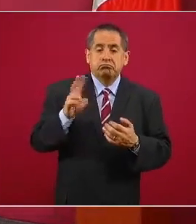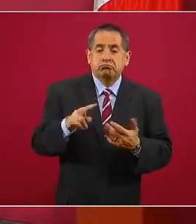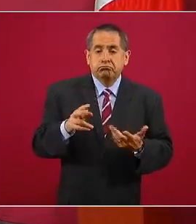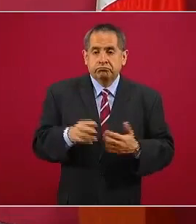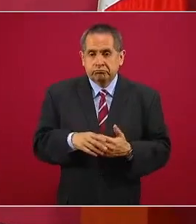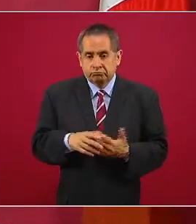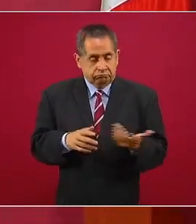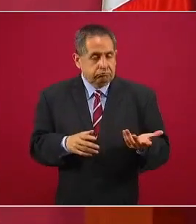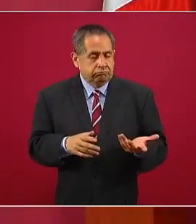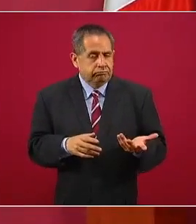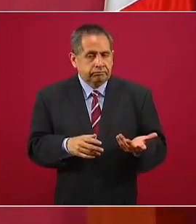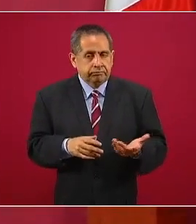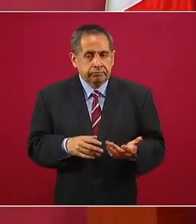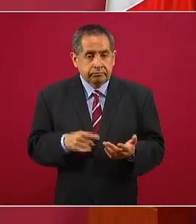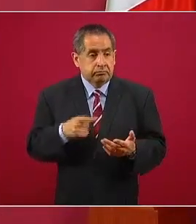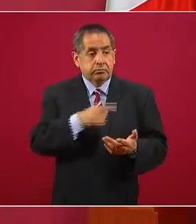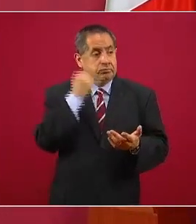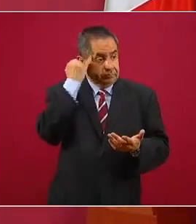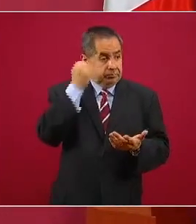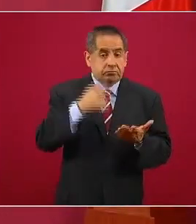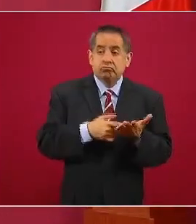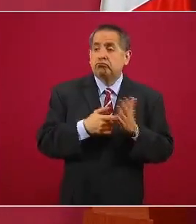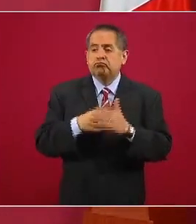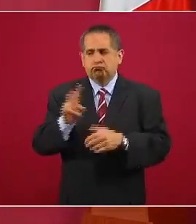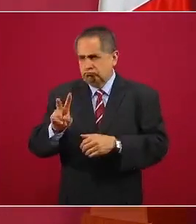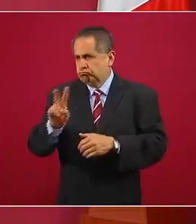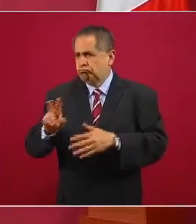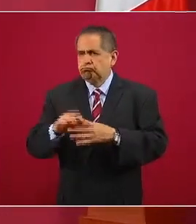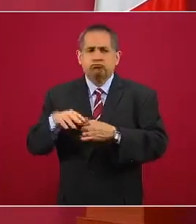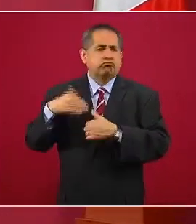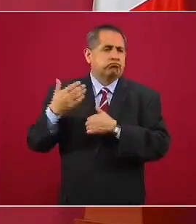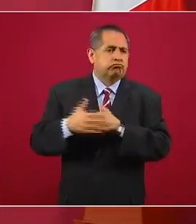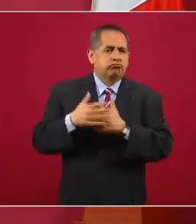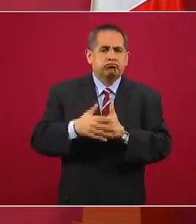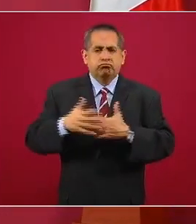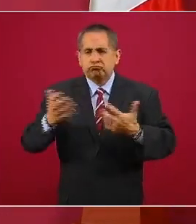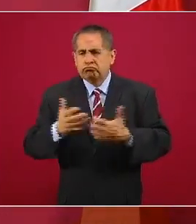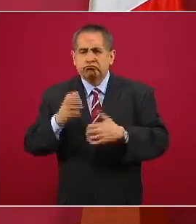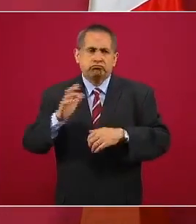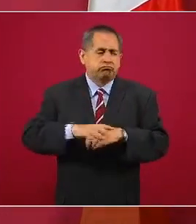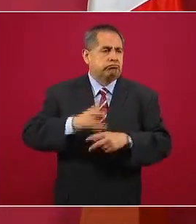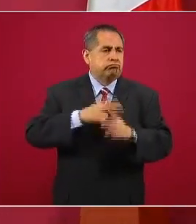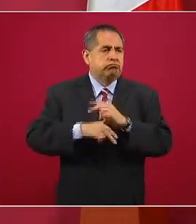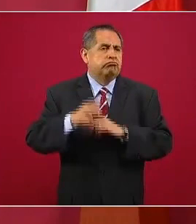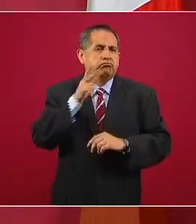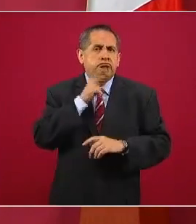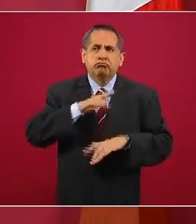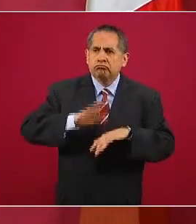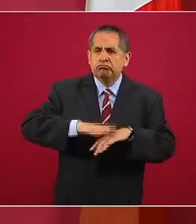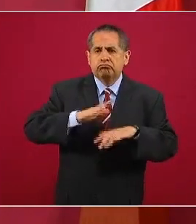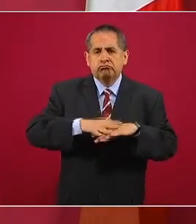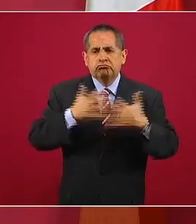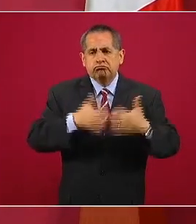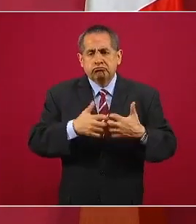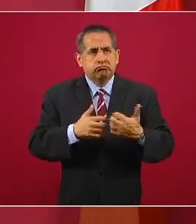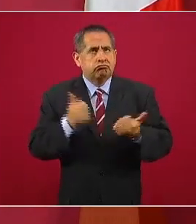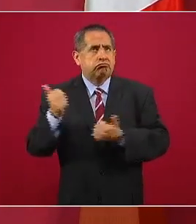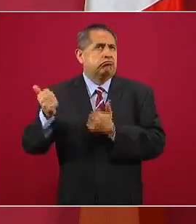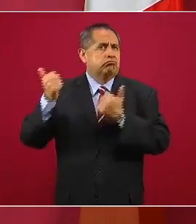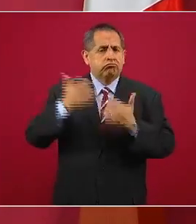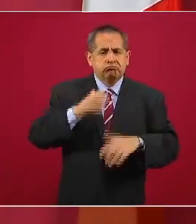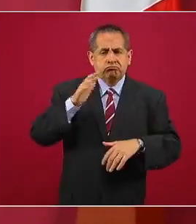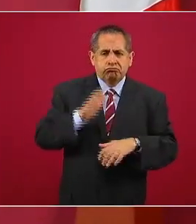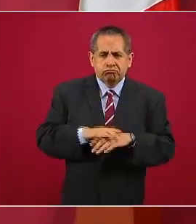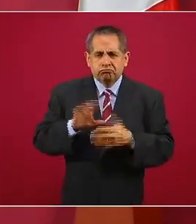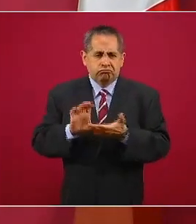o así lo plantearon, de que se iba a producir más petróleo, que iba a llegar